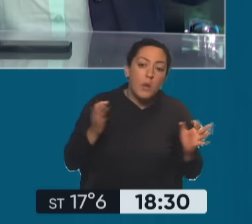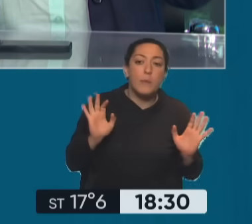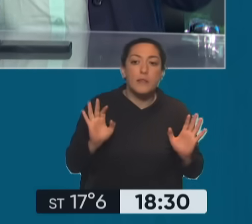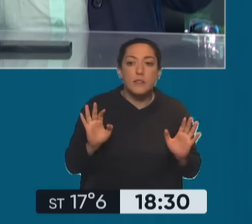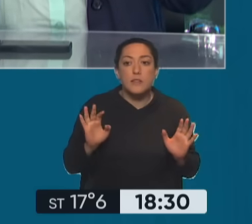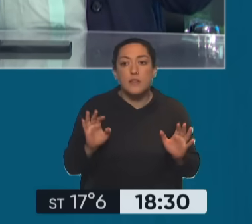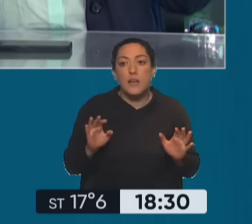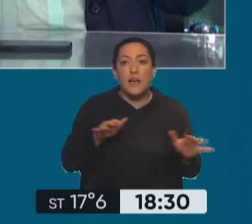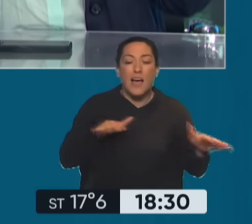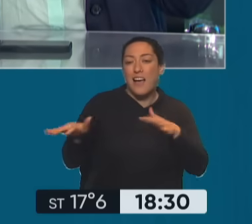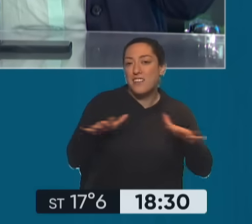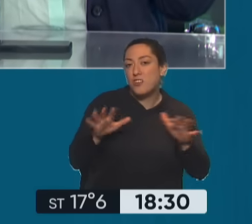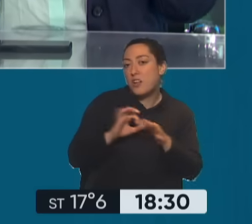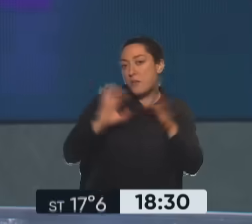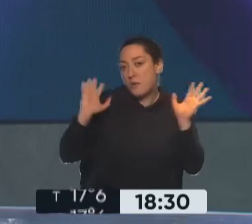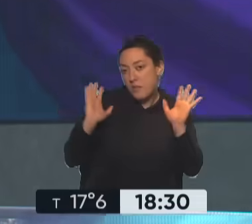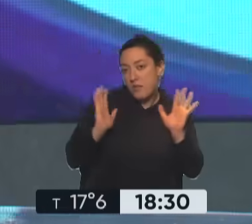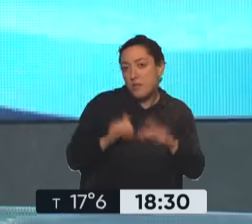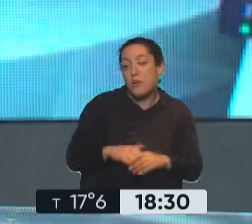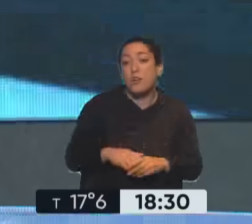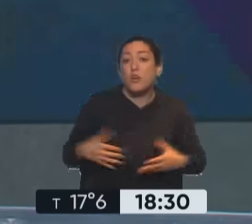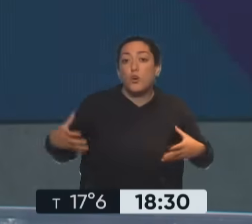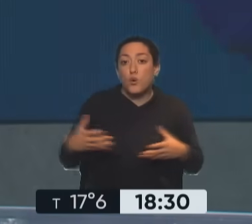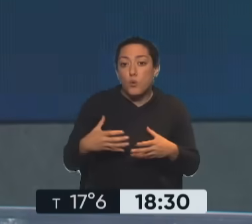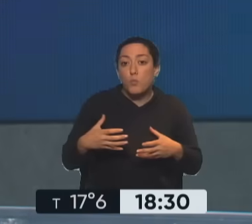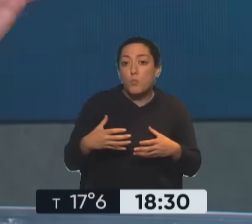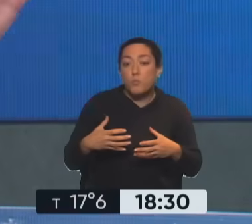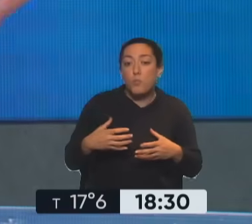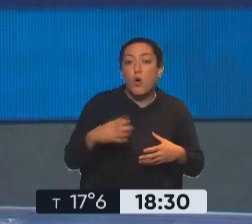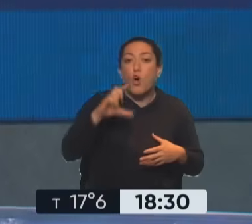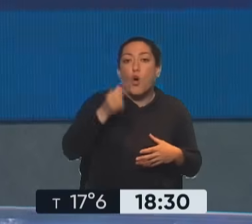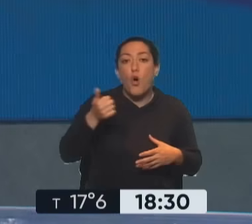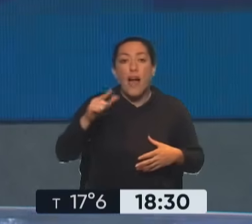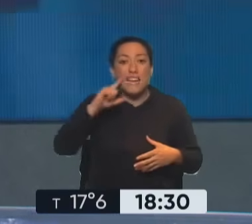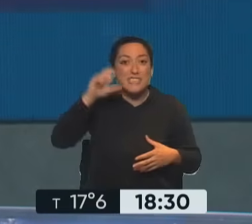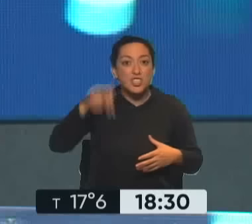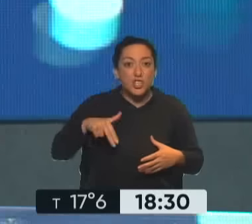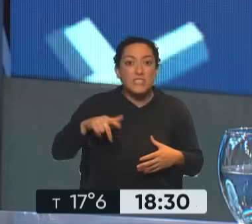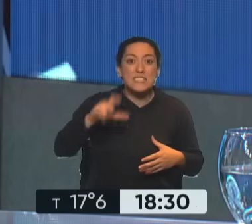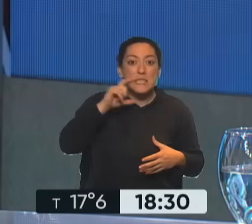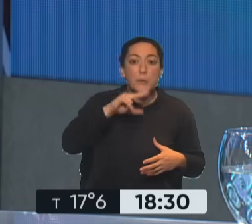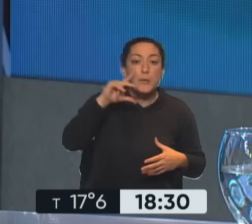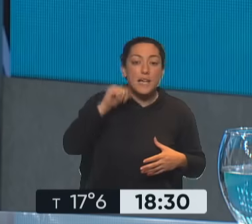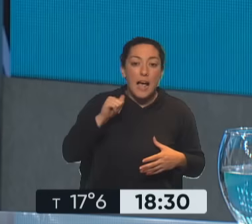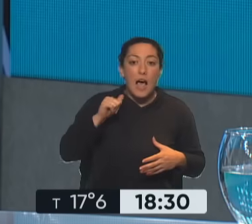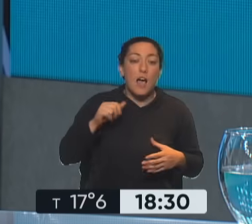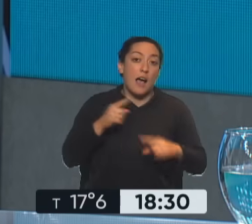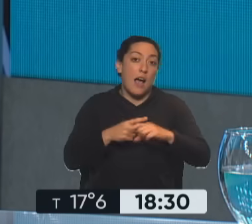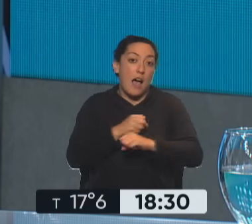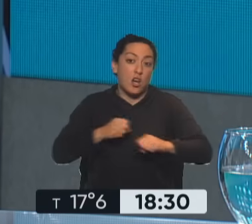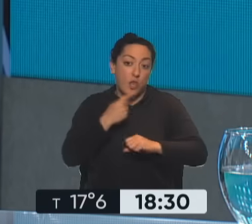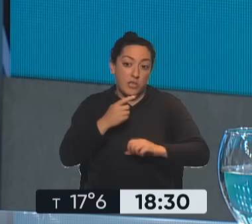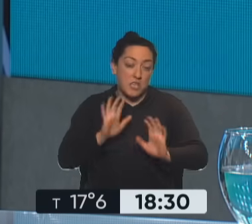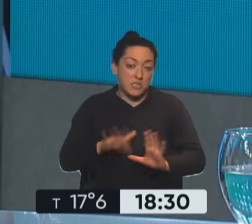libertad de acción, no digamos... Bueno, hoy la coalición cívica le dijo, hagan lo que ustedes quieran. Lo dijo la propia Carrió. Que dijo